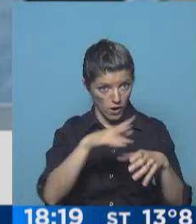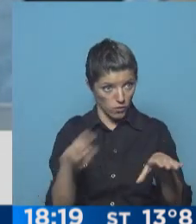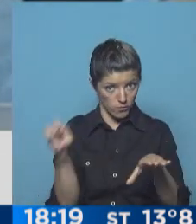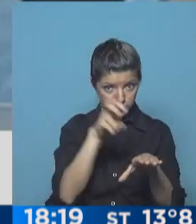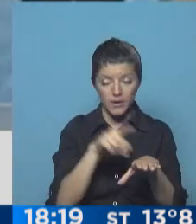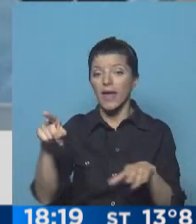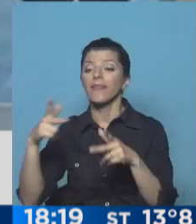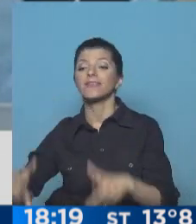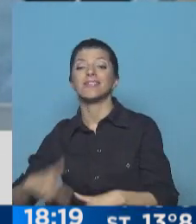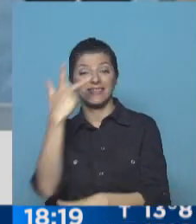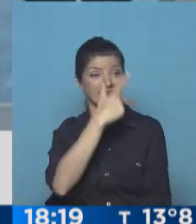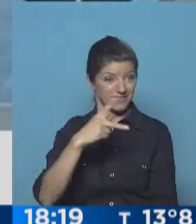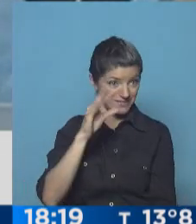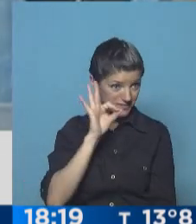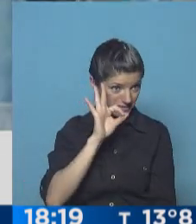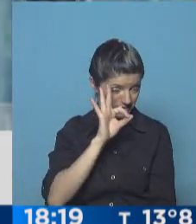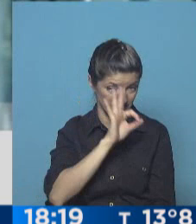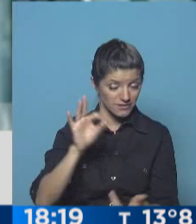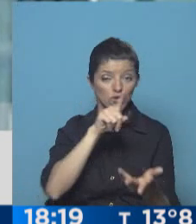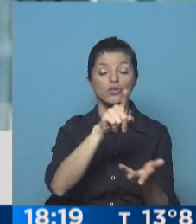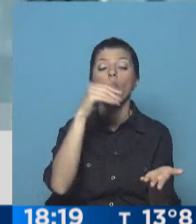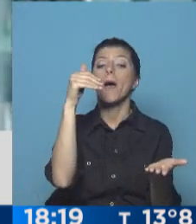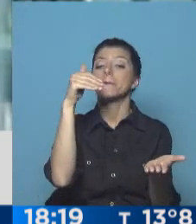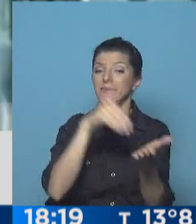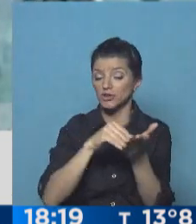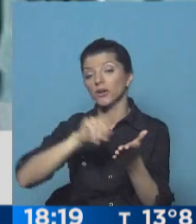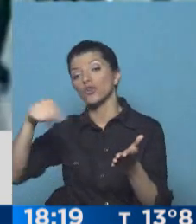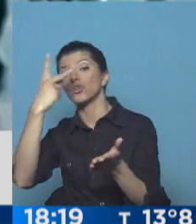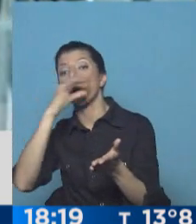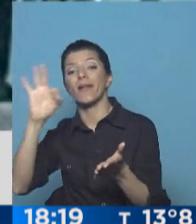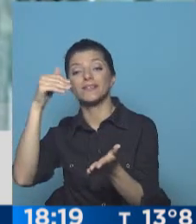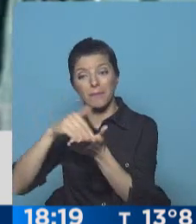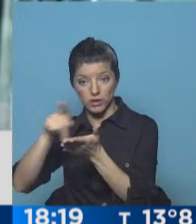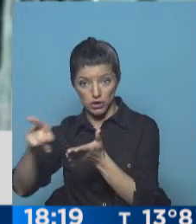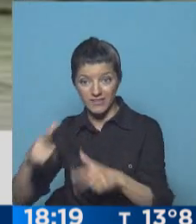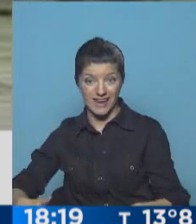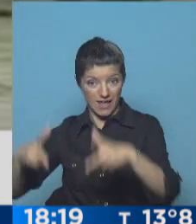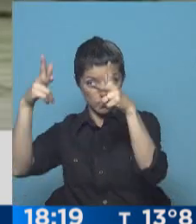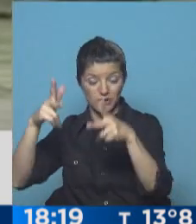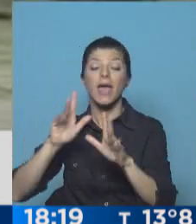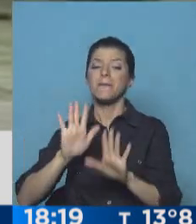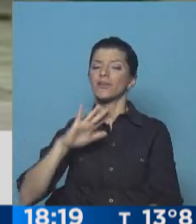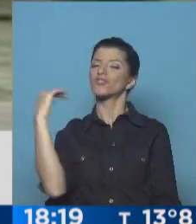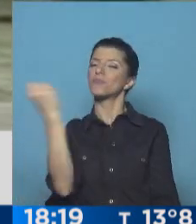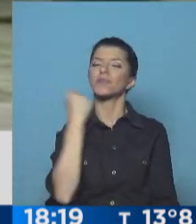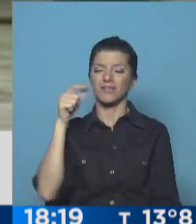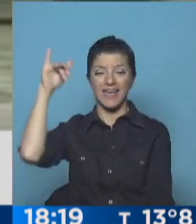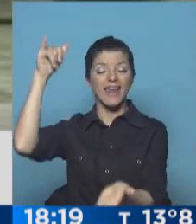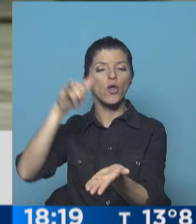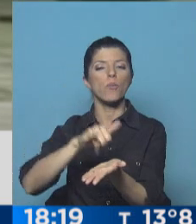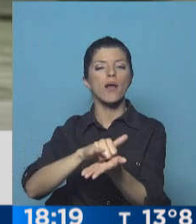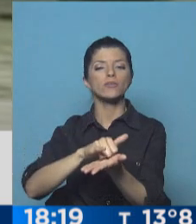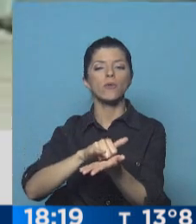torre son otros 40 millones y lo importante de esta inversión es que el aeropuerto de Córdoba sigue esta visión